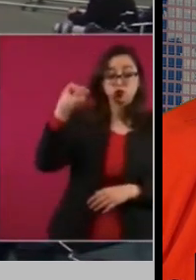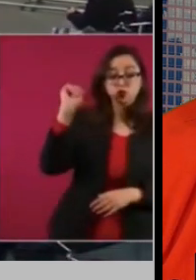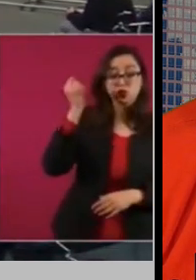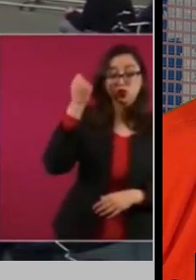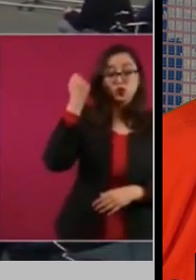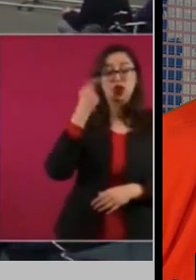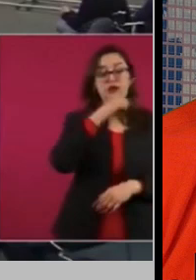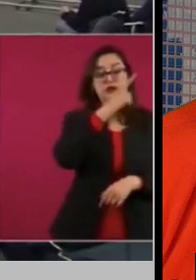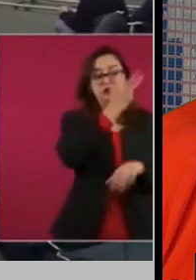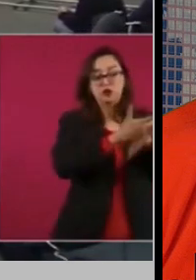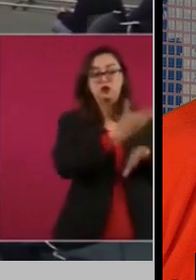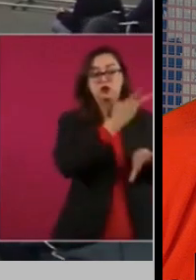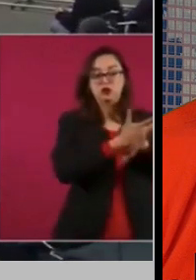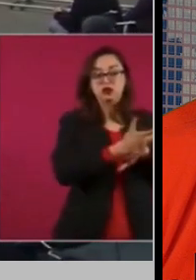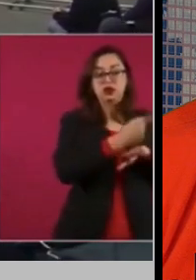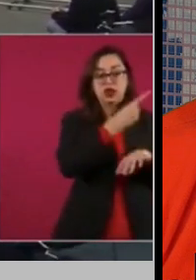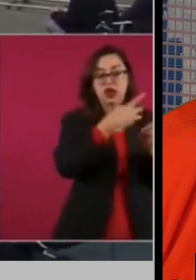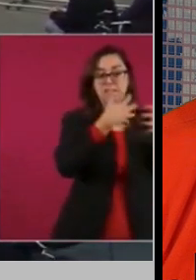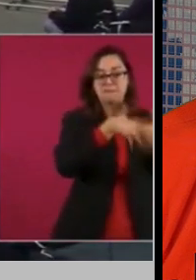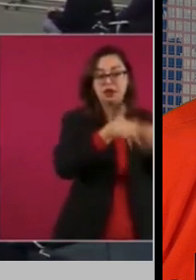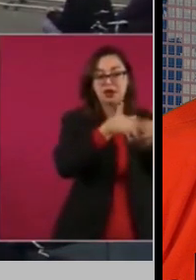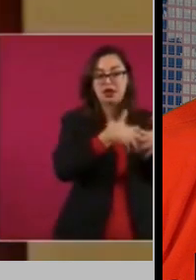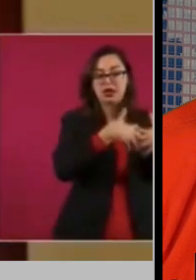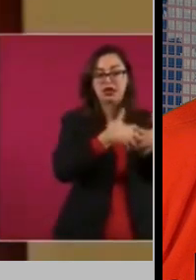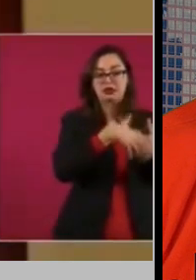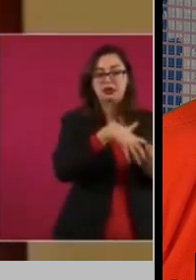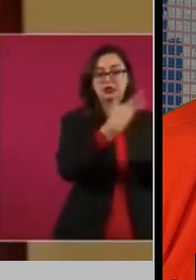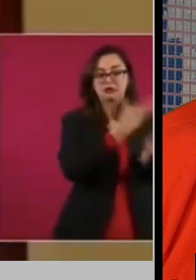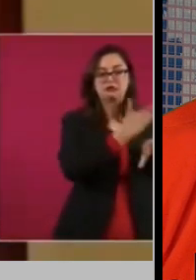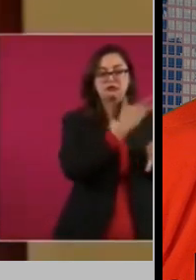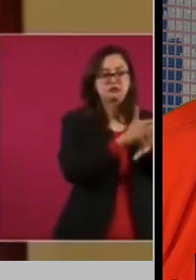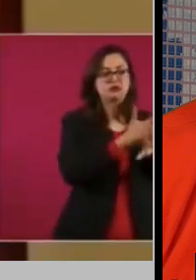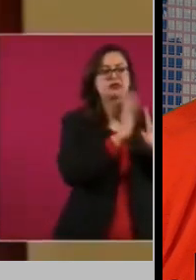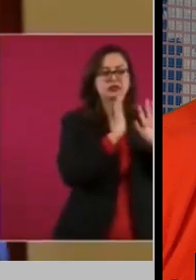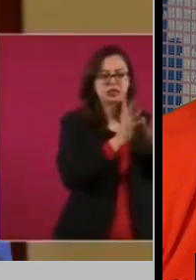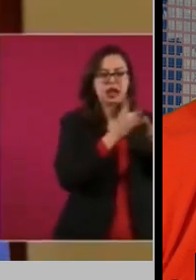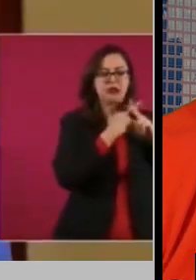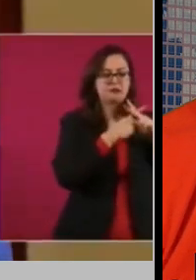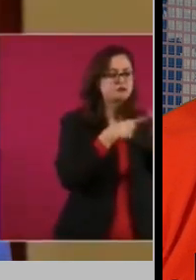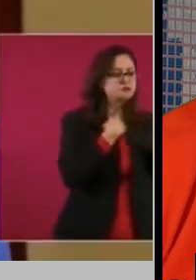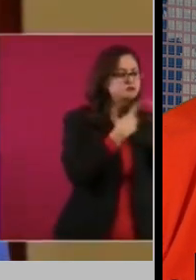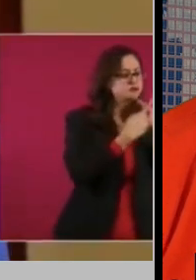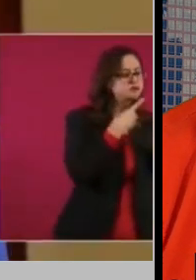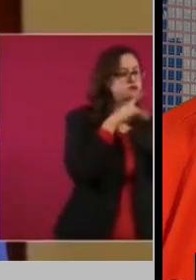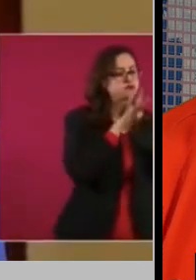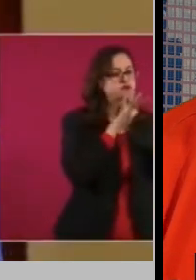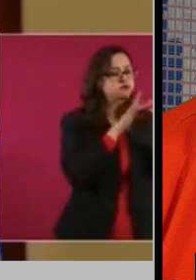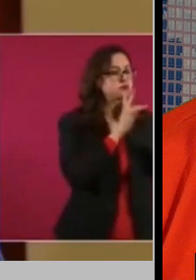empresa estadounidense, Fortress, con la que tenemos ya un acuerdo,